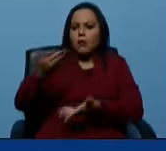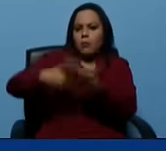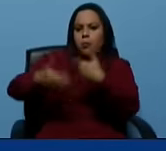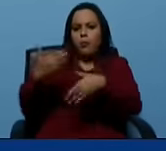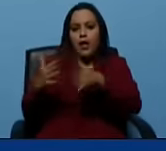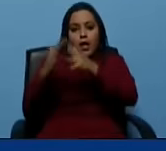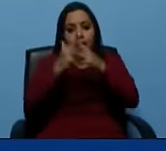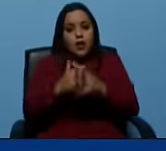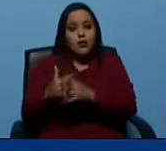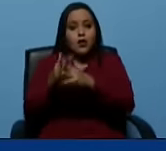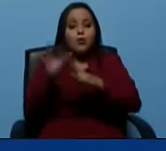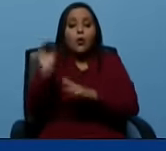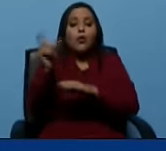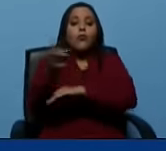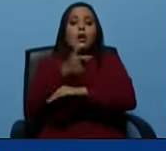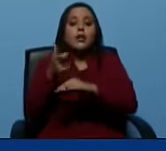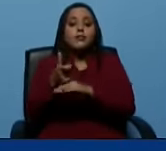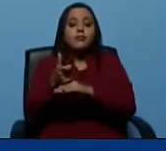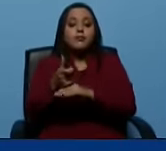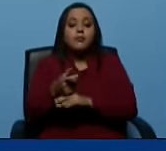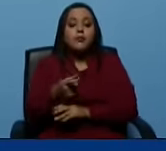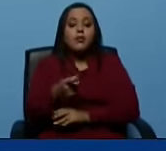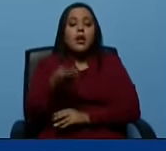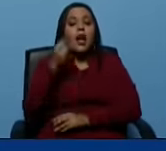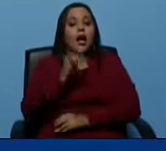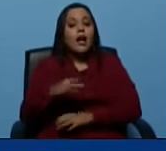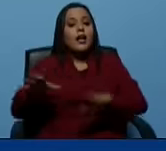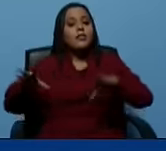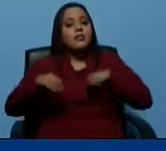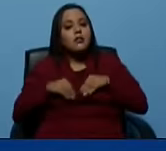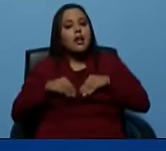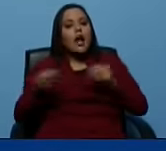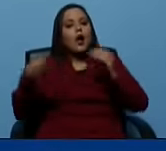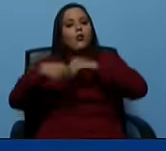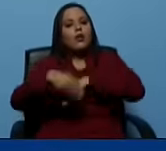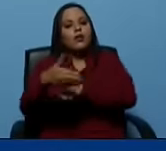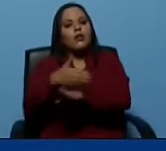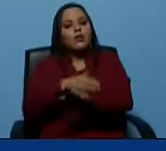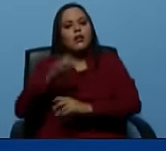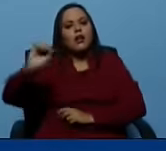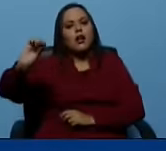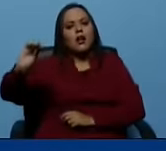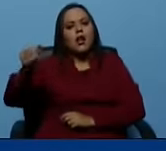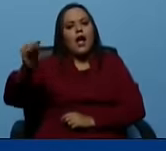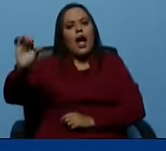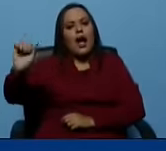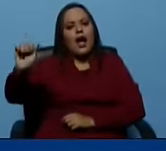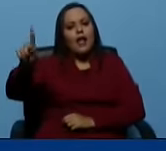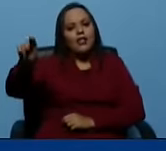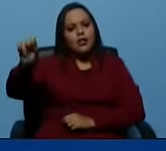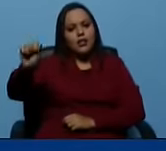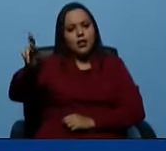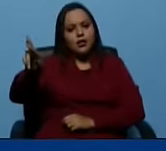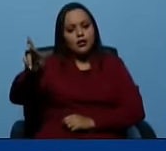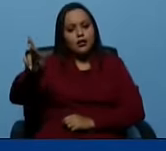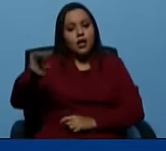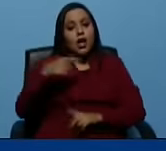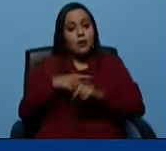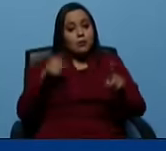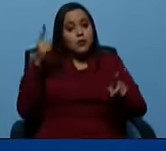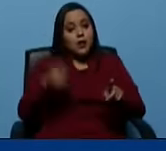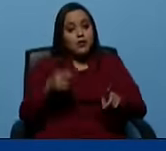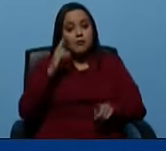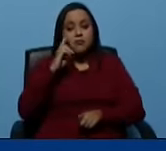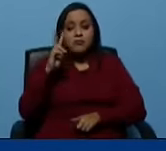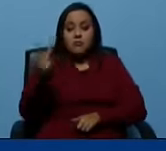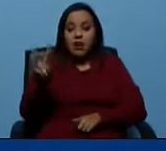poder en Estados Unidos, será cumplimiento del acuerdo de Qatar. Ahora hay que ver desde Estados Unidos con quién